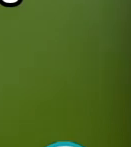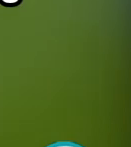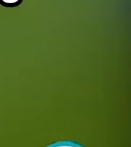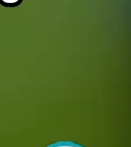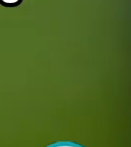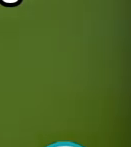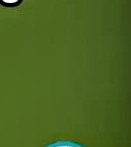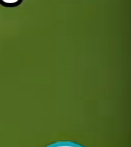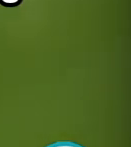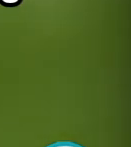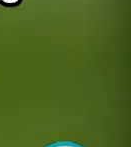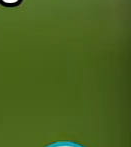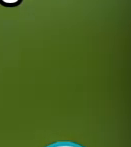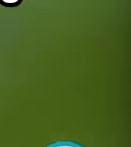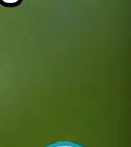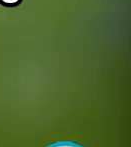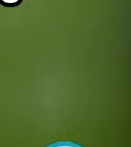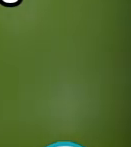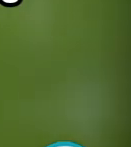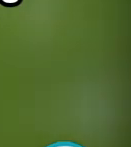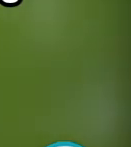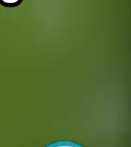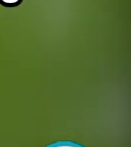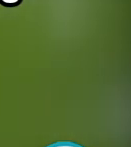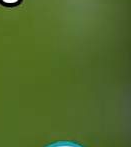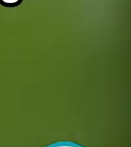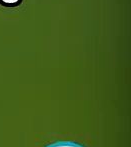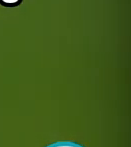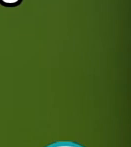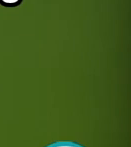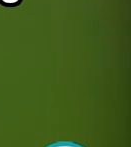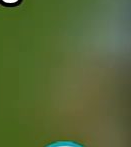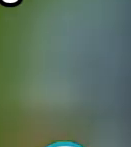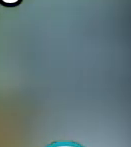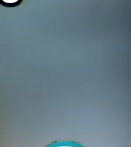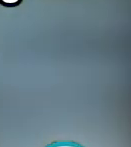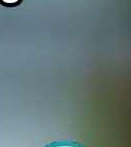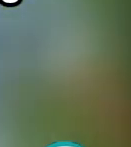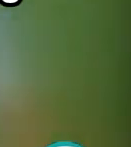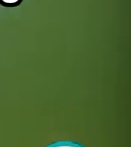consigue tocar de cabeza atrás para Niom, que la pone dentro. ¡Ojo a la volea! ¡Gol, gol, gol, gol, gol, gol, gol!